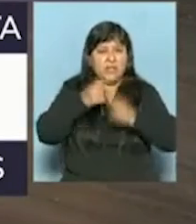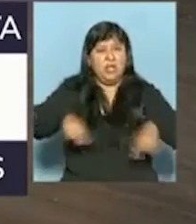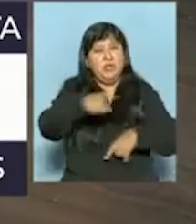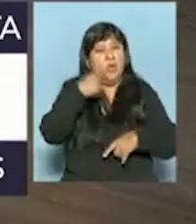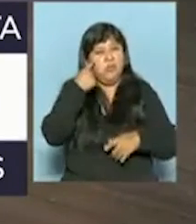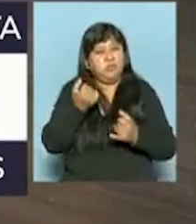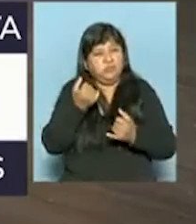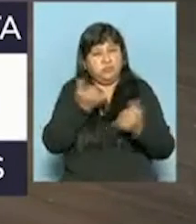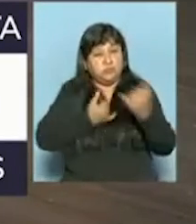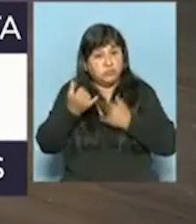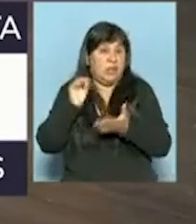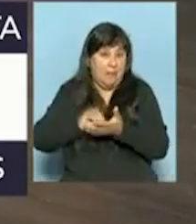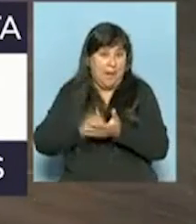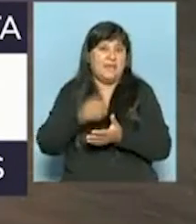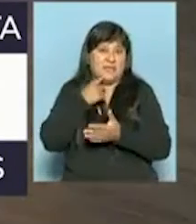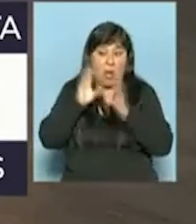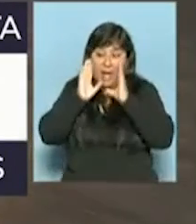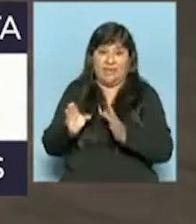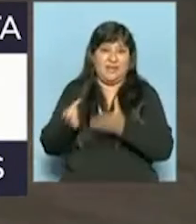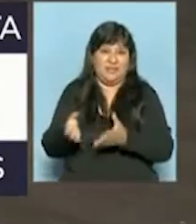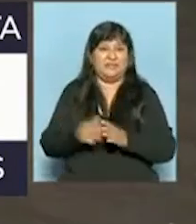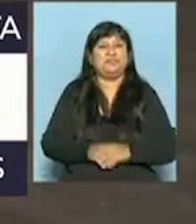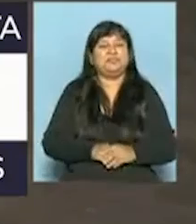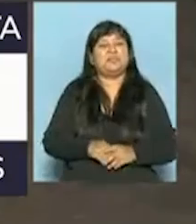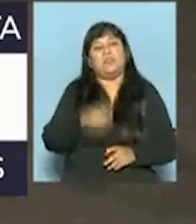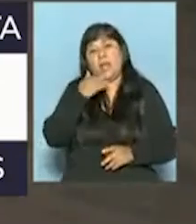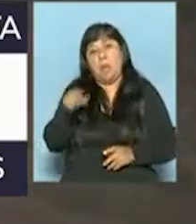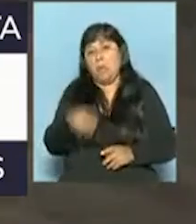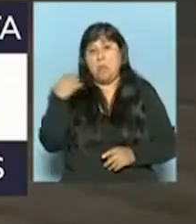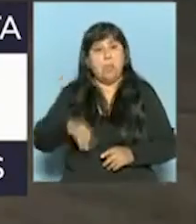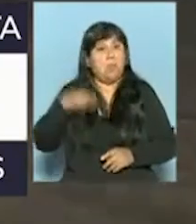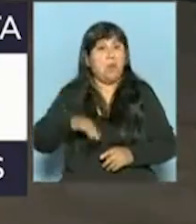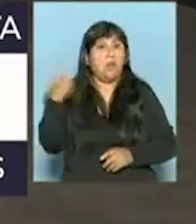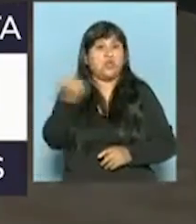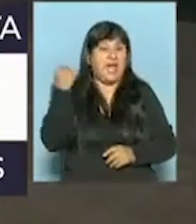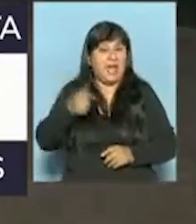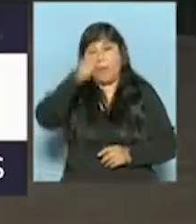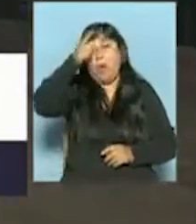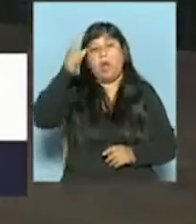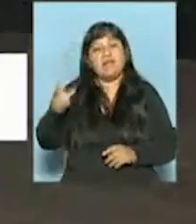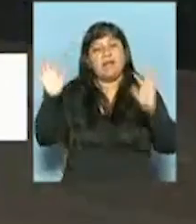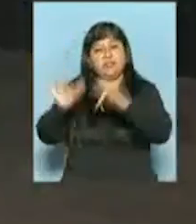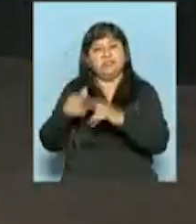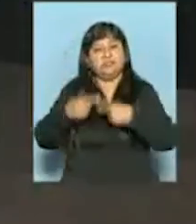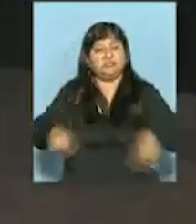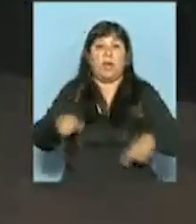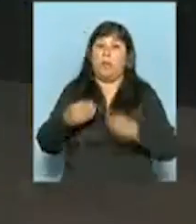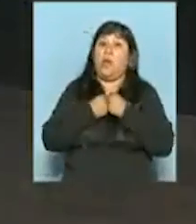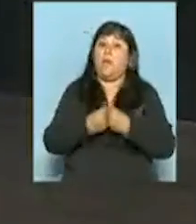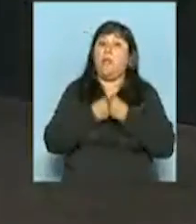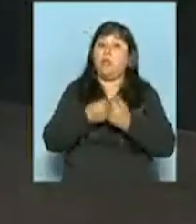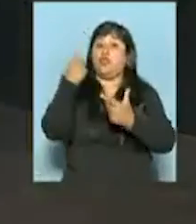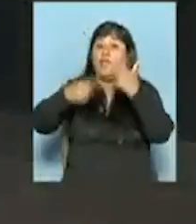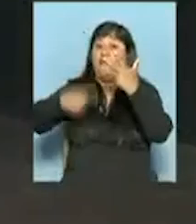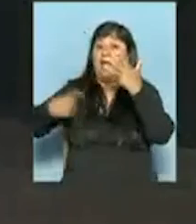cualquier novedad y muy importante lo que ha realizado este mega operativo realizado por la policía, porque ya eran muchos hechos delictivos